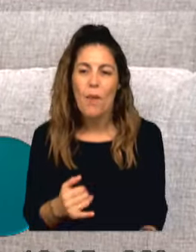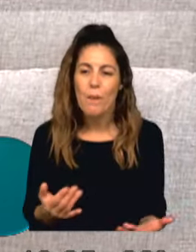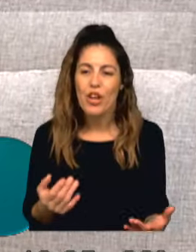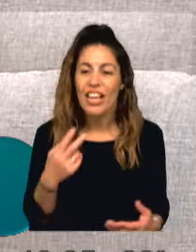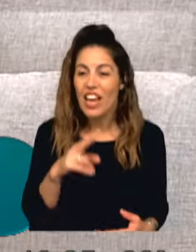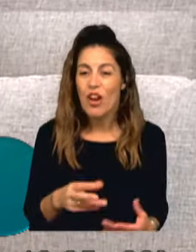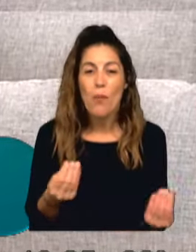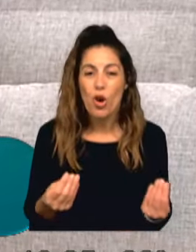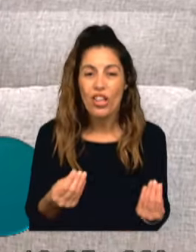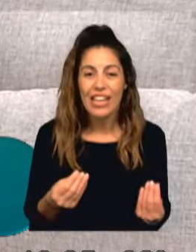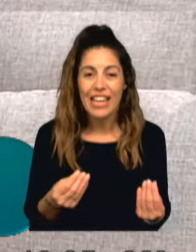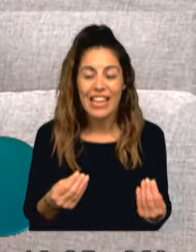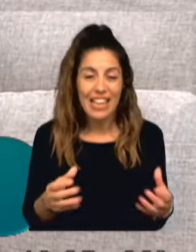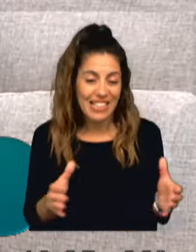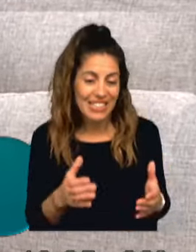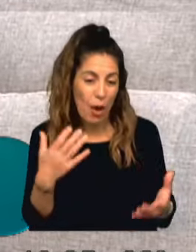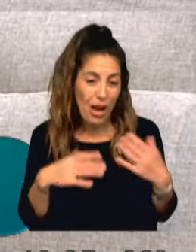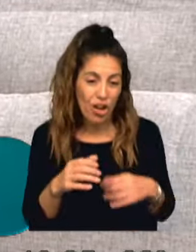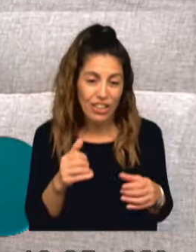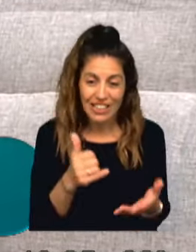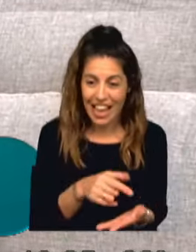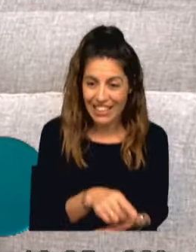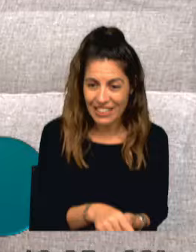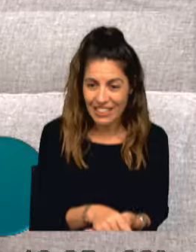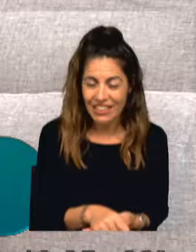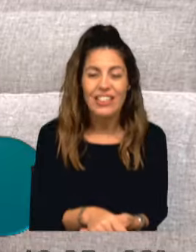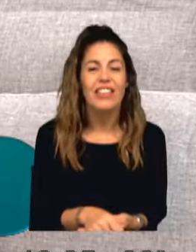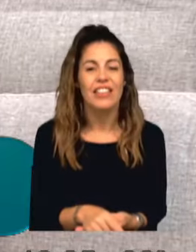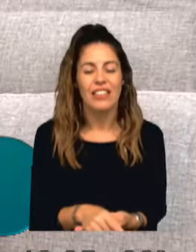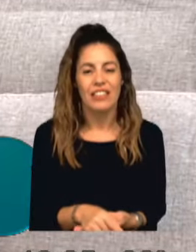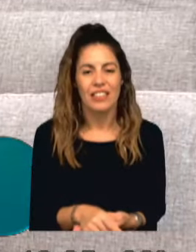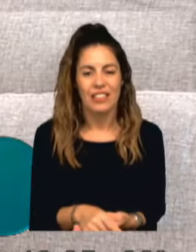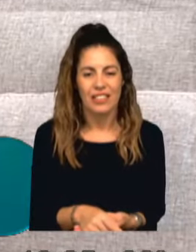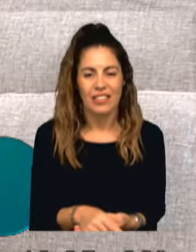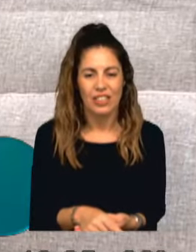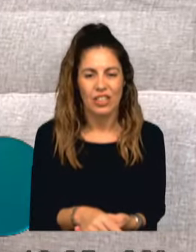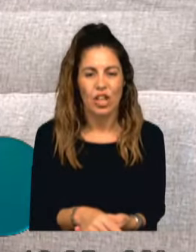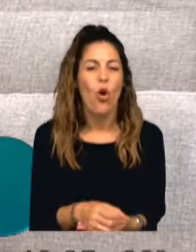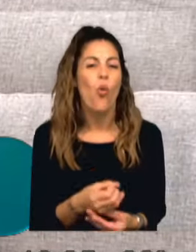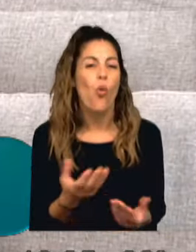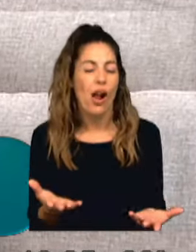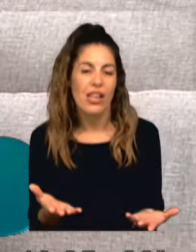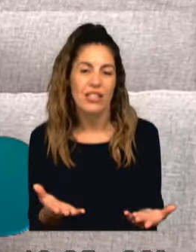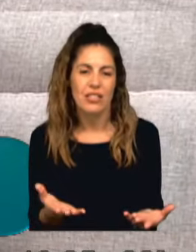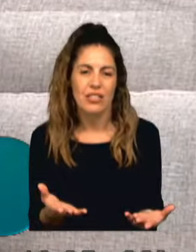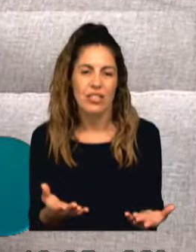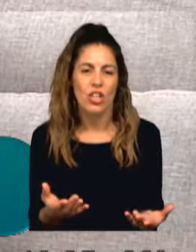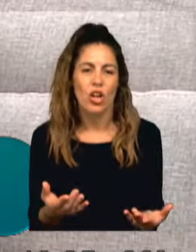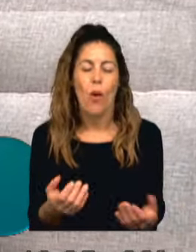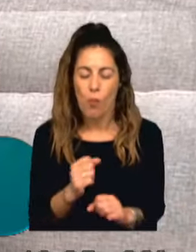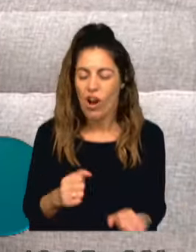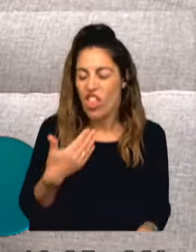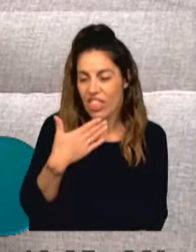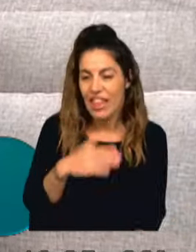motivos por los cuales esa mascota está ahí y en realidad e Cuáles son o sea yo puedo